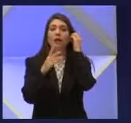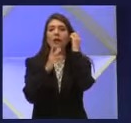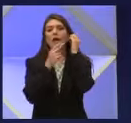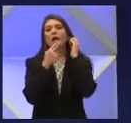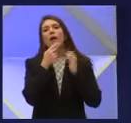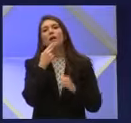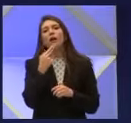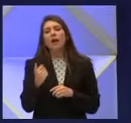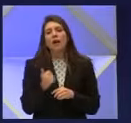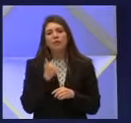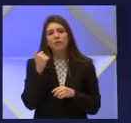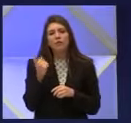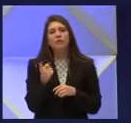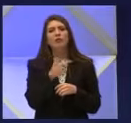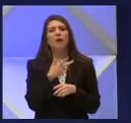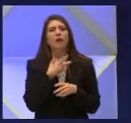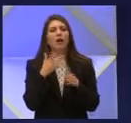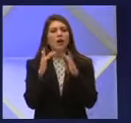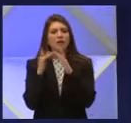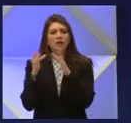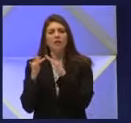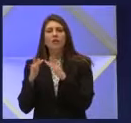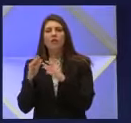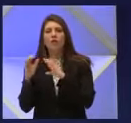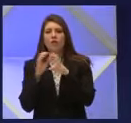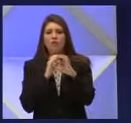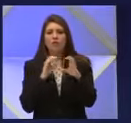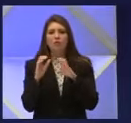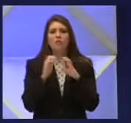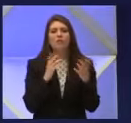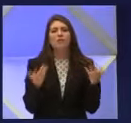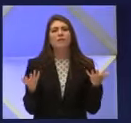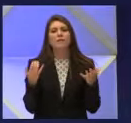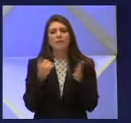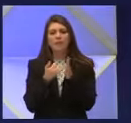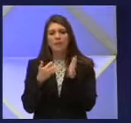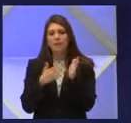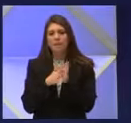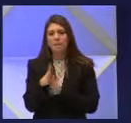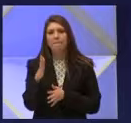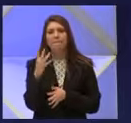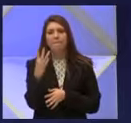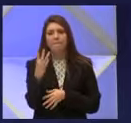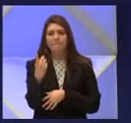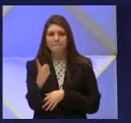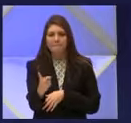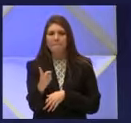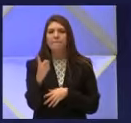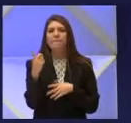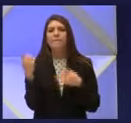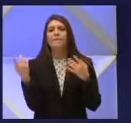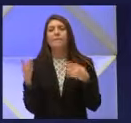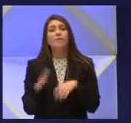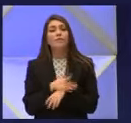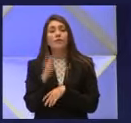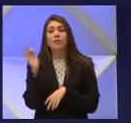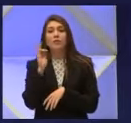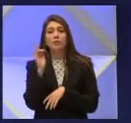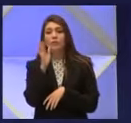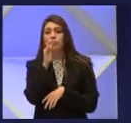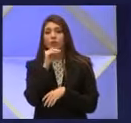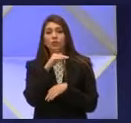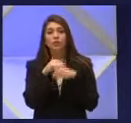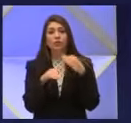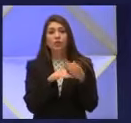computación los algoritmos las impresoras 3d porque no va a ser posible enviar todo